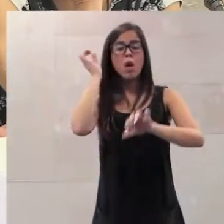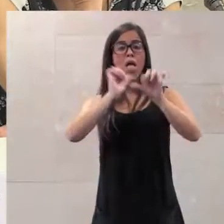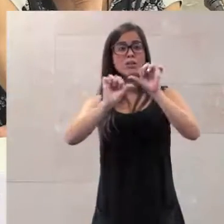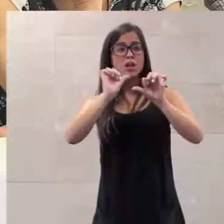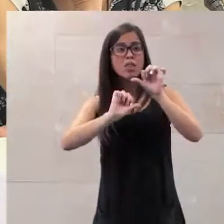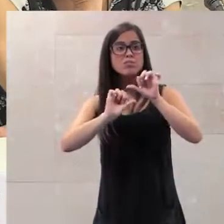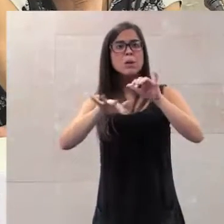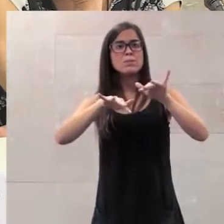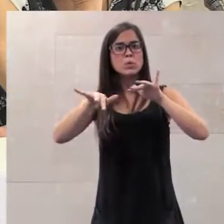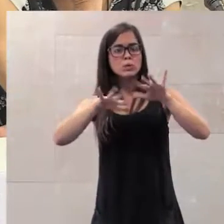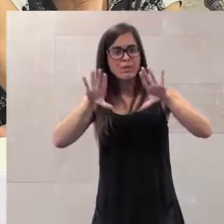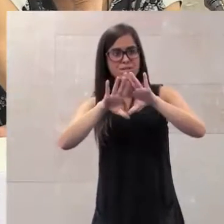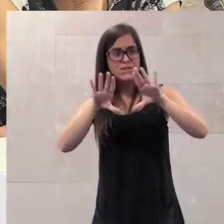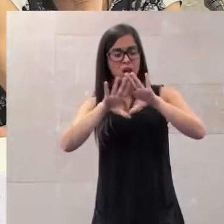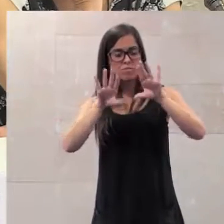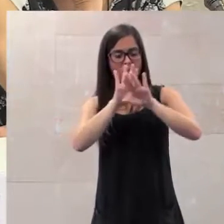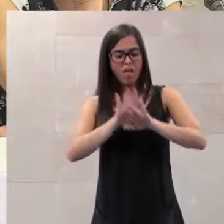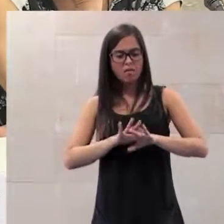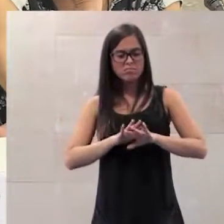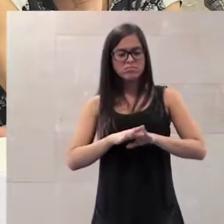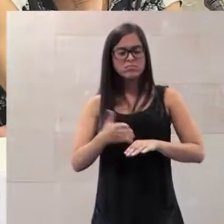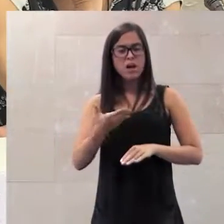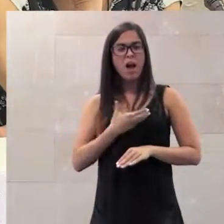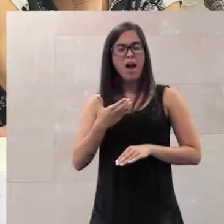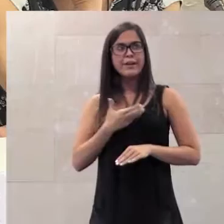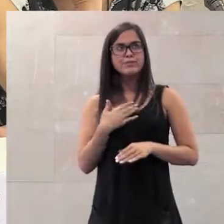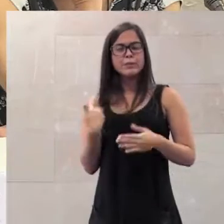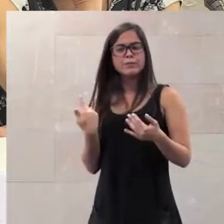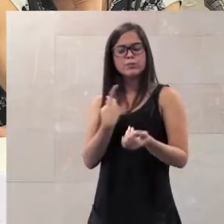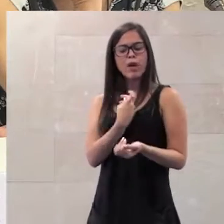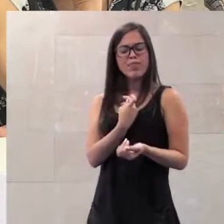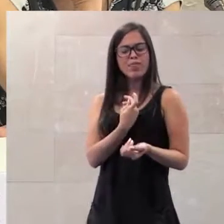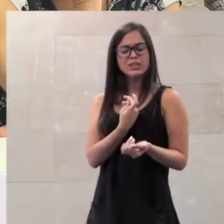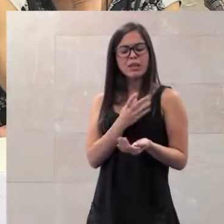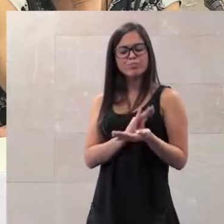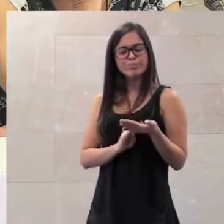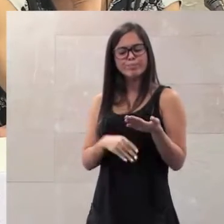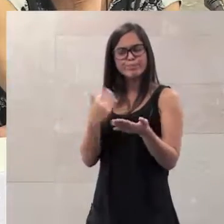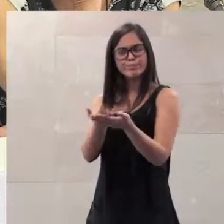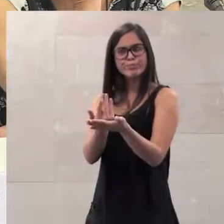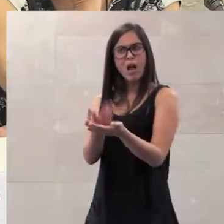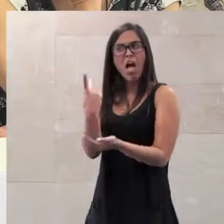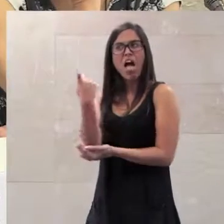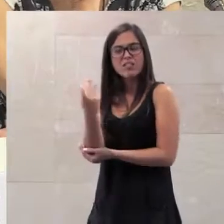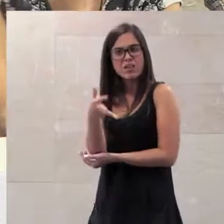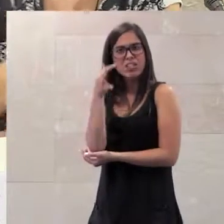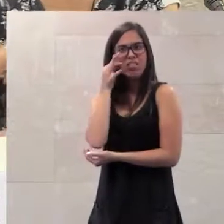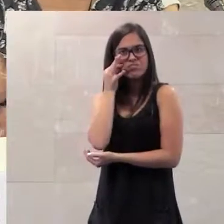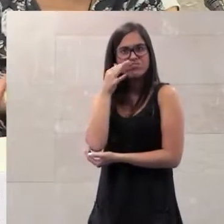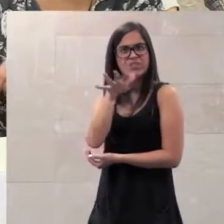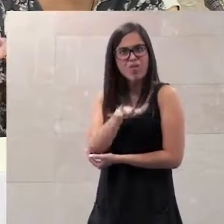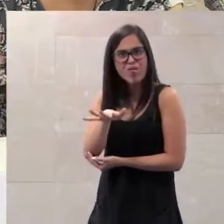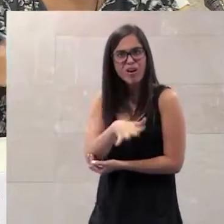por supuestísimo, haya trasladado al ayuntamiento esa necesidad de crear un espacio propio,